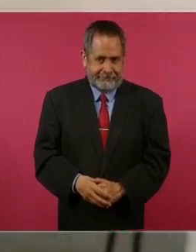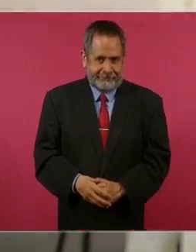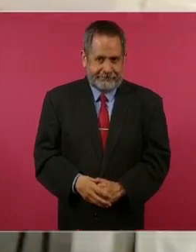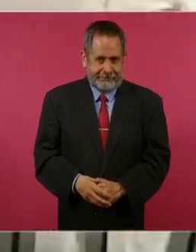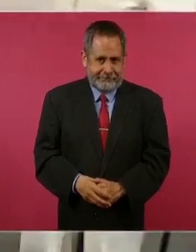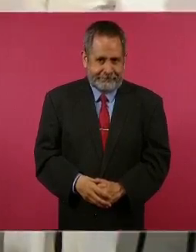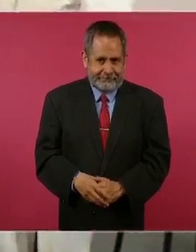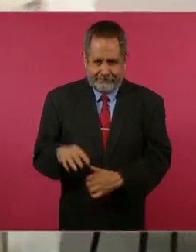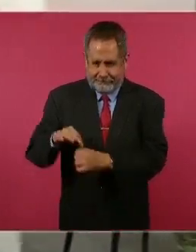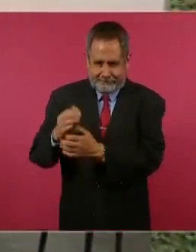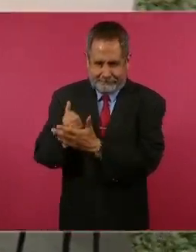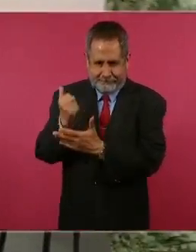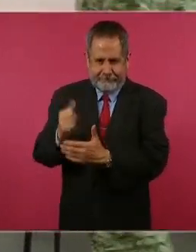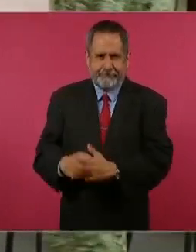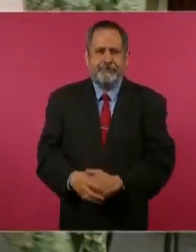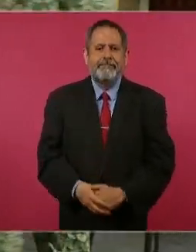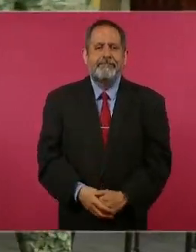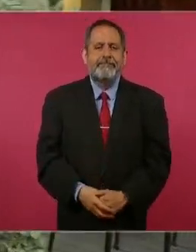que